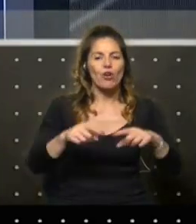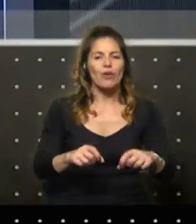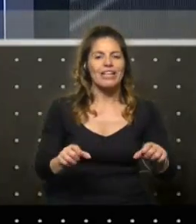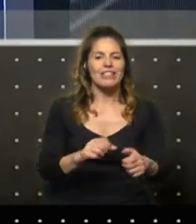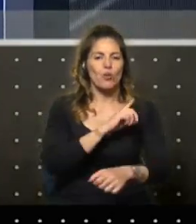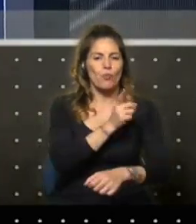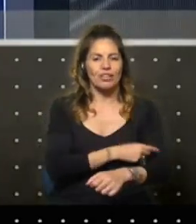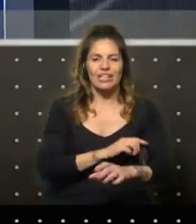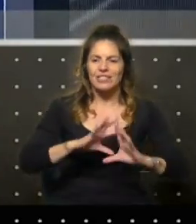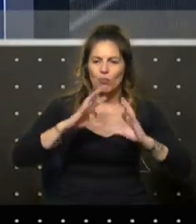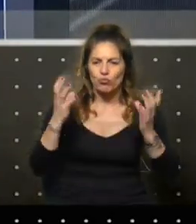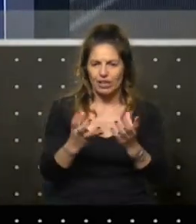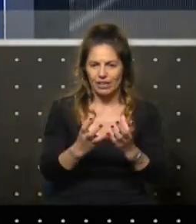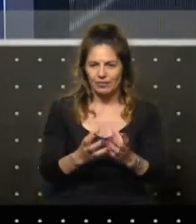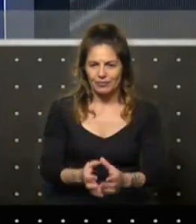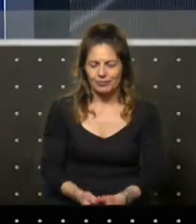una potencia